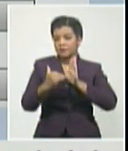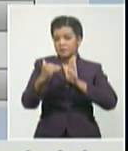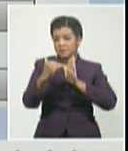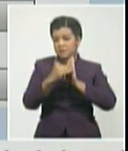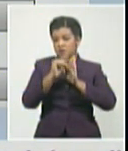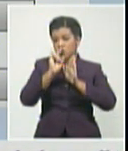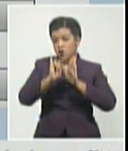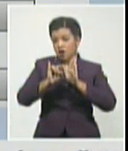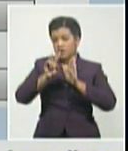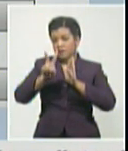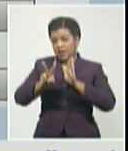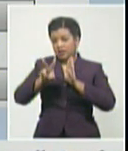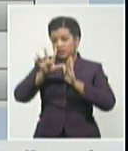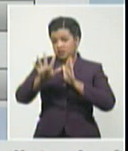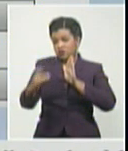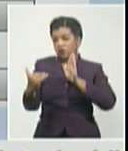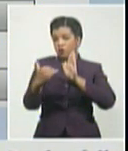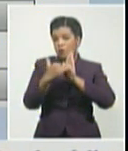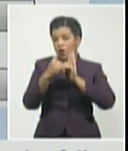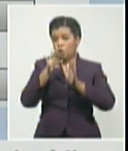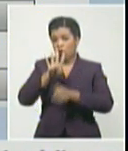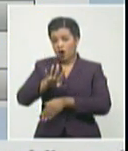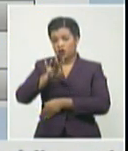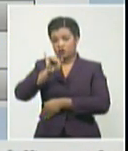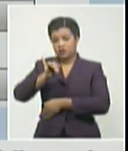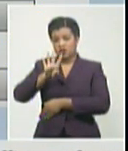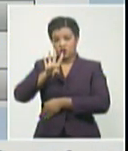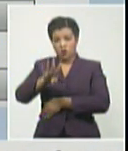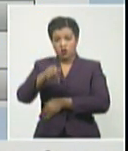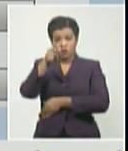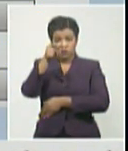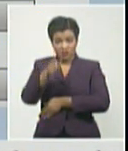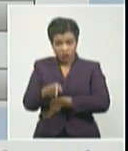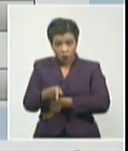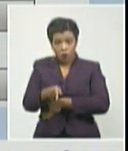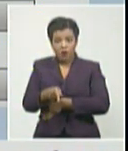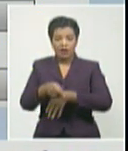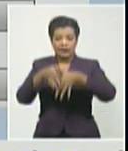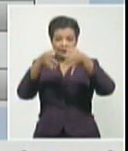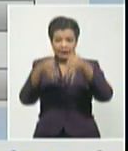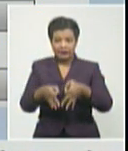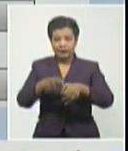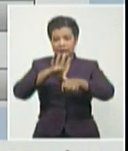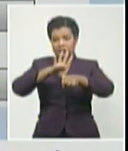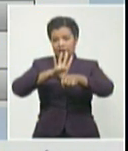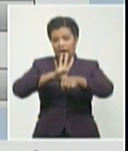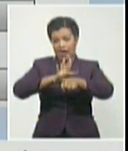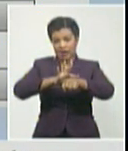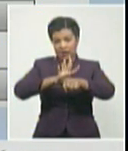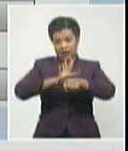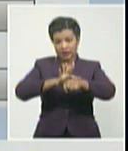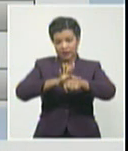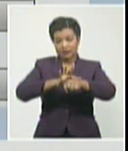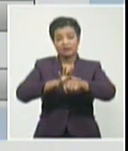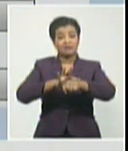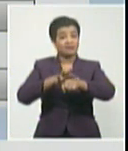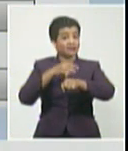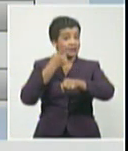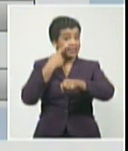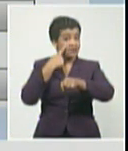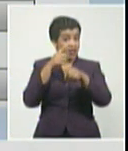925 mil 464 casos activos fíjense la cifra de